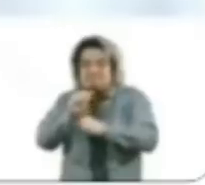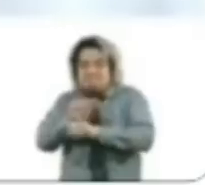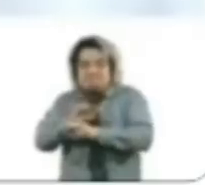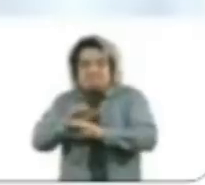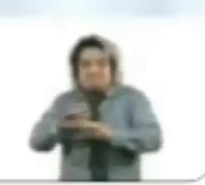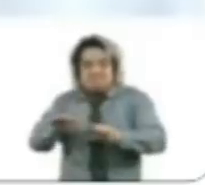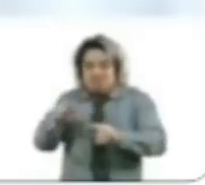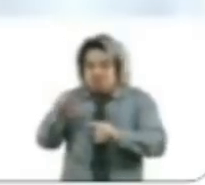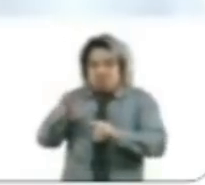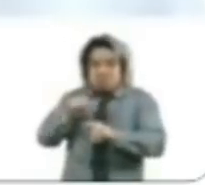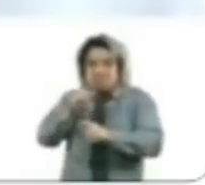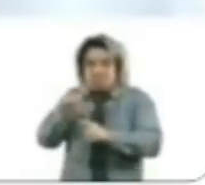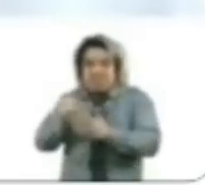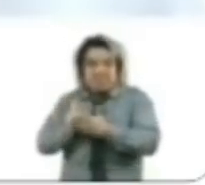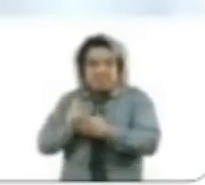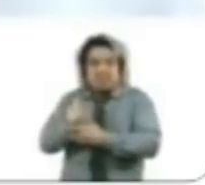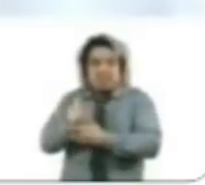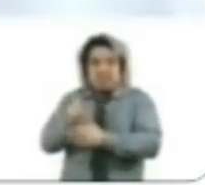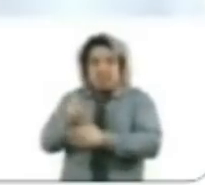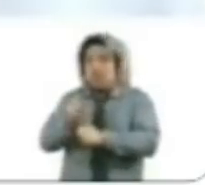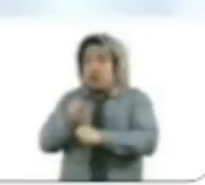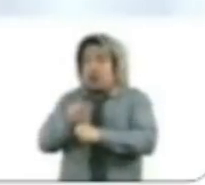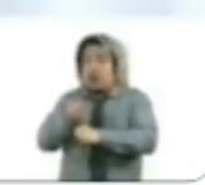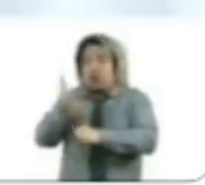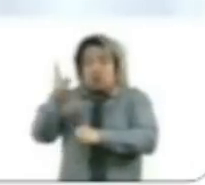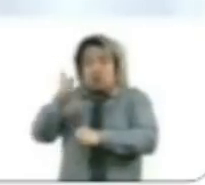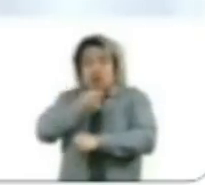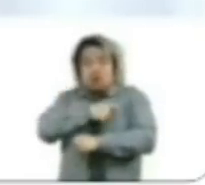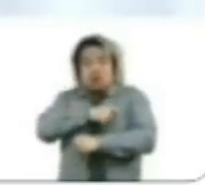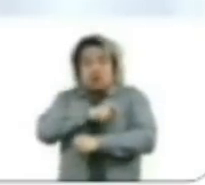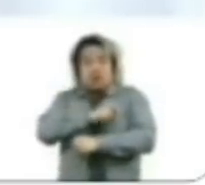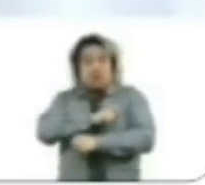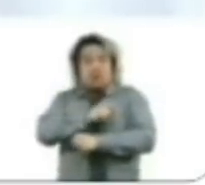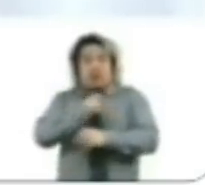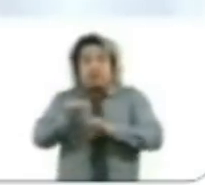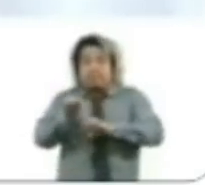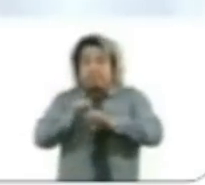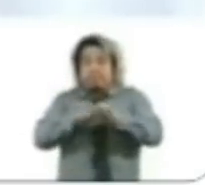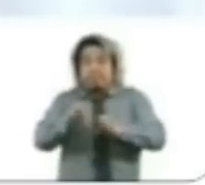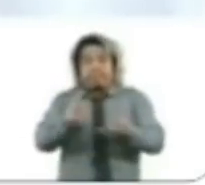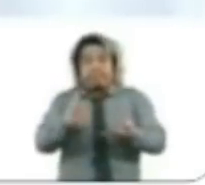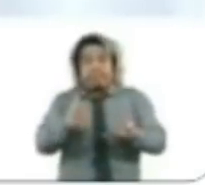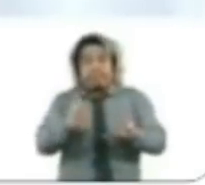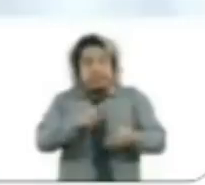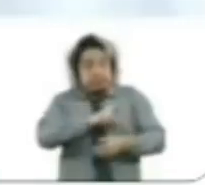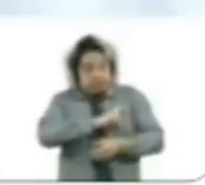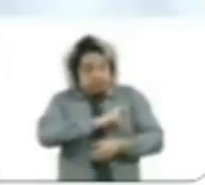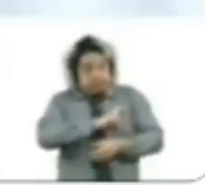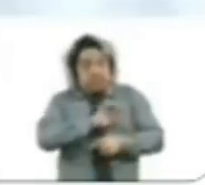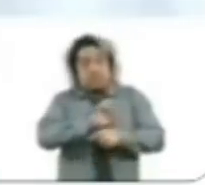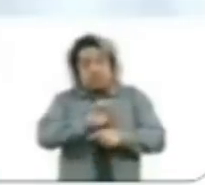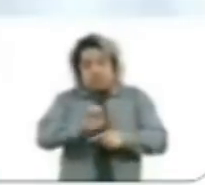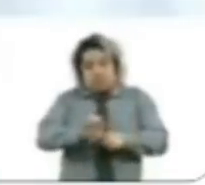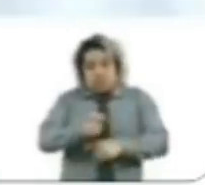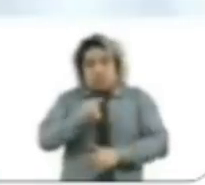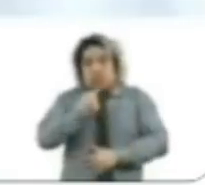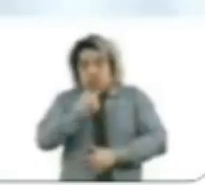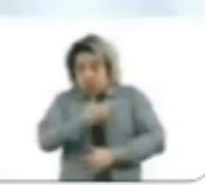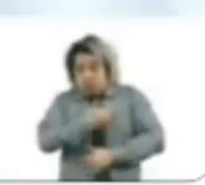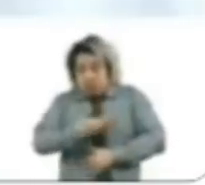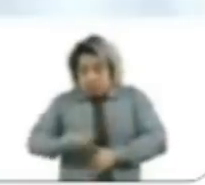regionales sin ninguna posibilidad y estas pues a merced del mercado entonces esta ley que propuso el presidente que